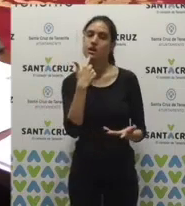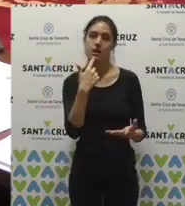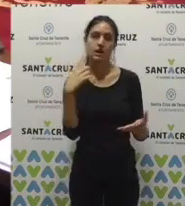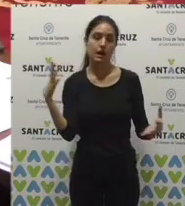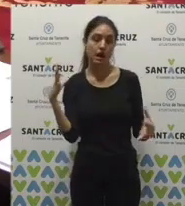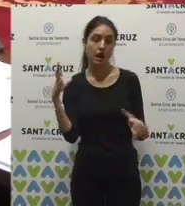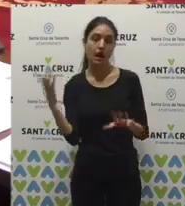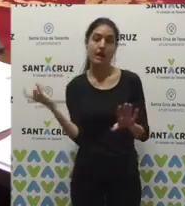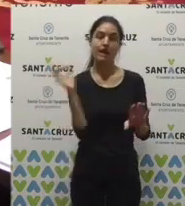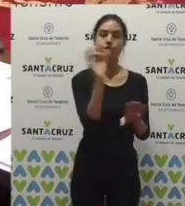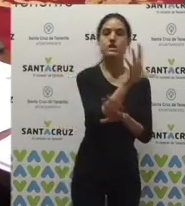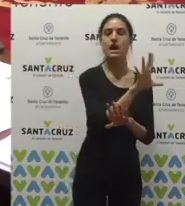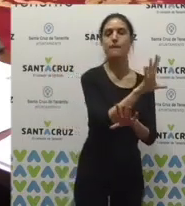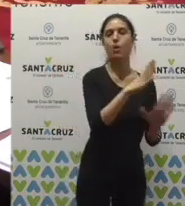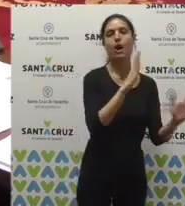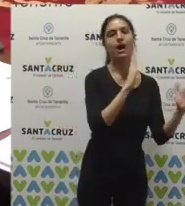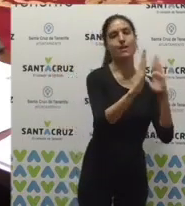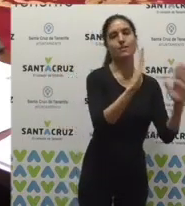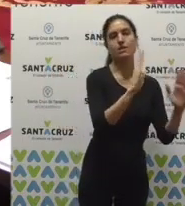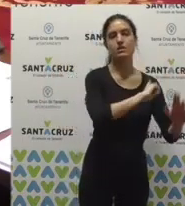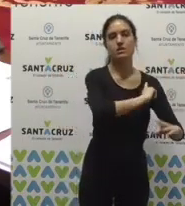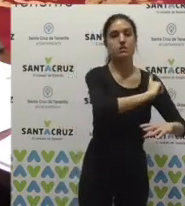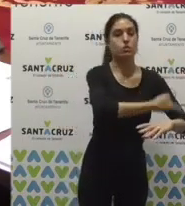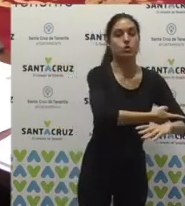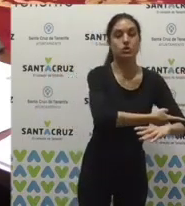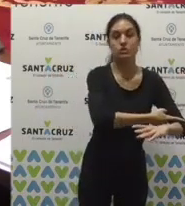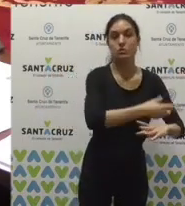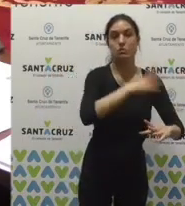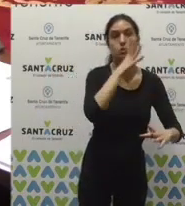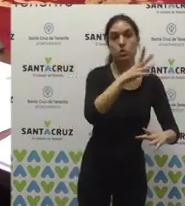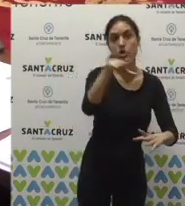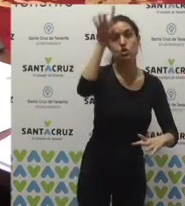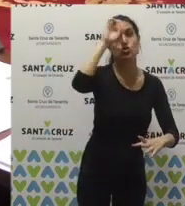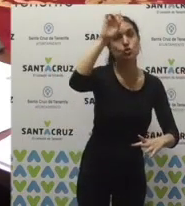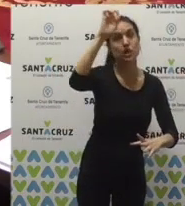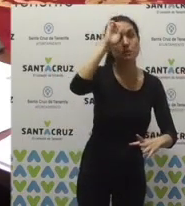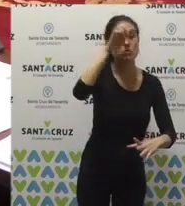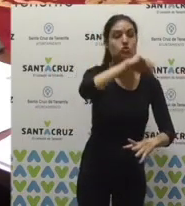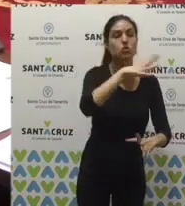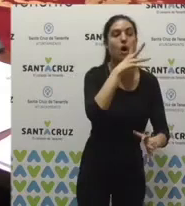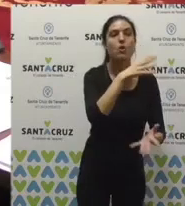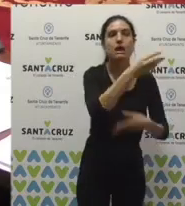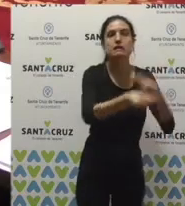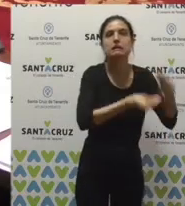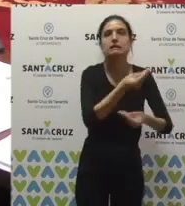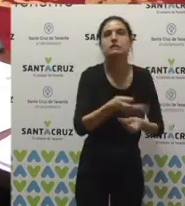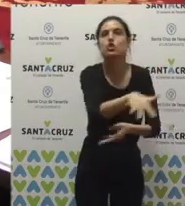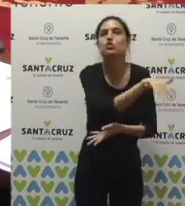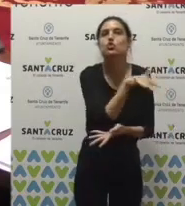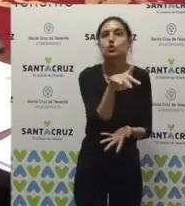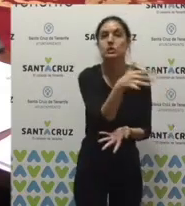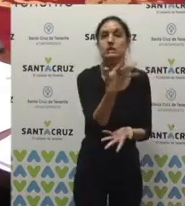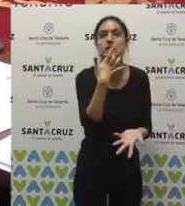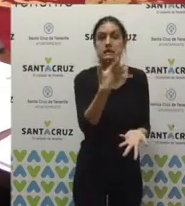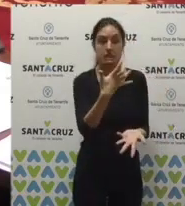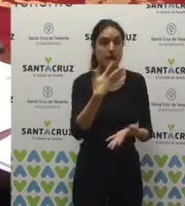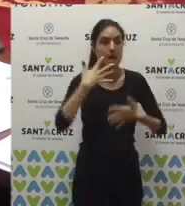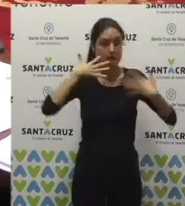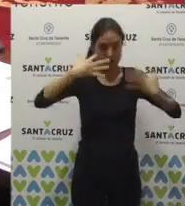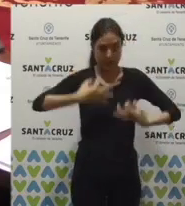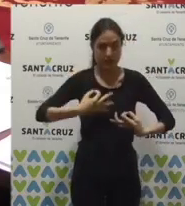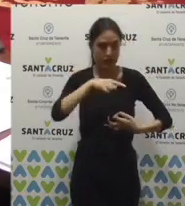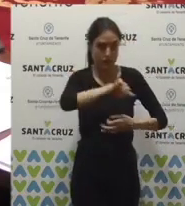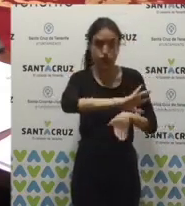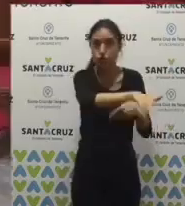turística de náutica pues que no sabemos dónde se va a poder desarrollar si efectivamente se va a